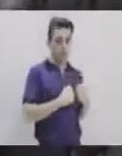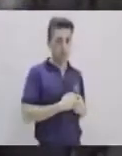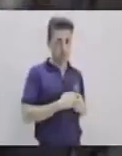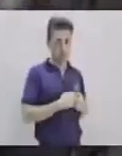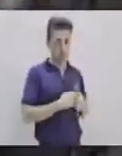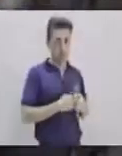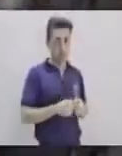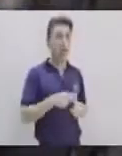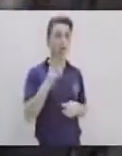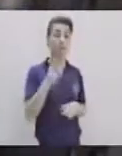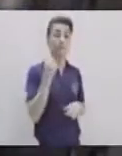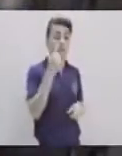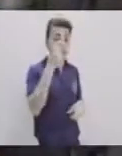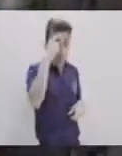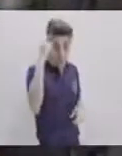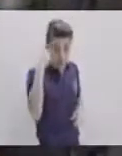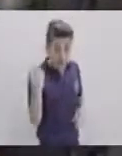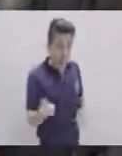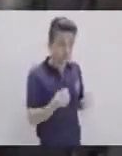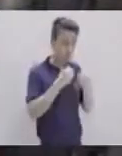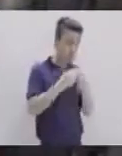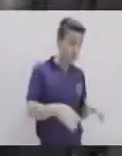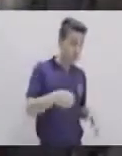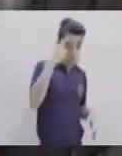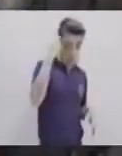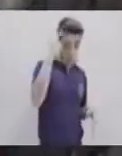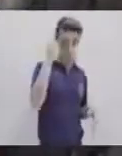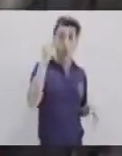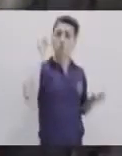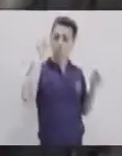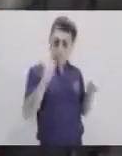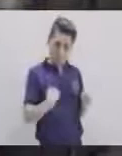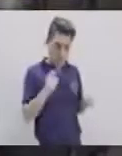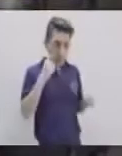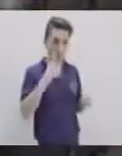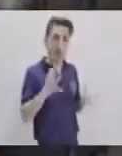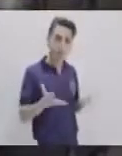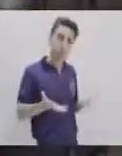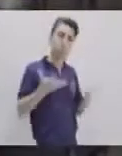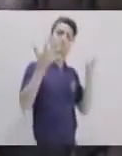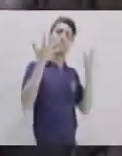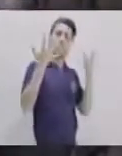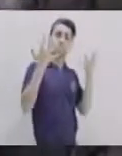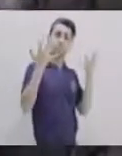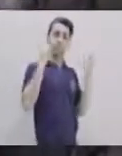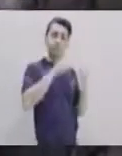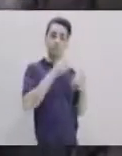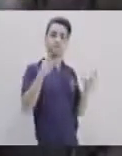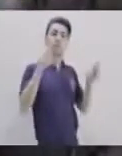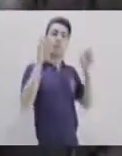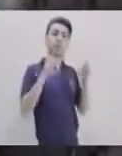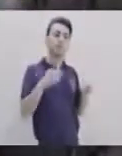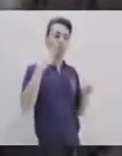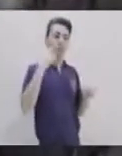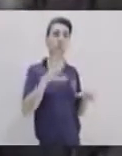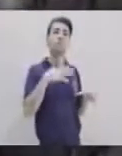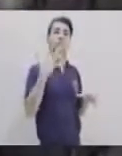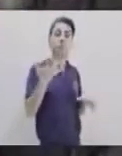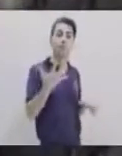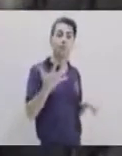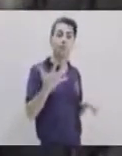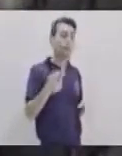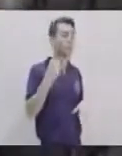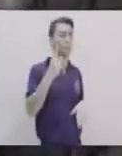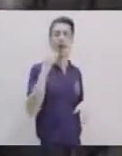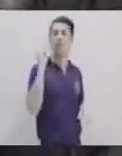Si hay una falta de trabajo, si perdimos el trabajo, podemos también sanar eso. Las personas que a veces son despedidas de su